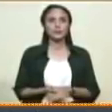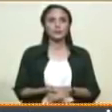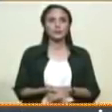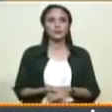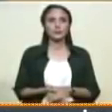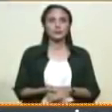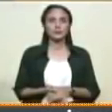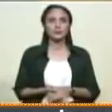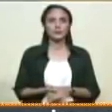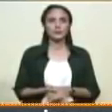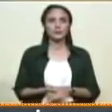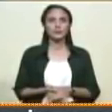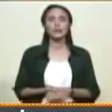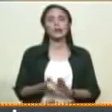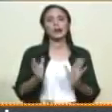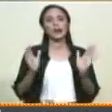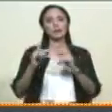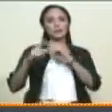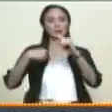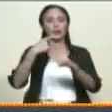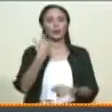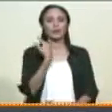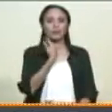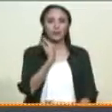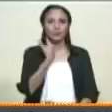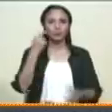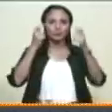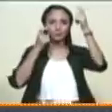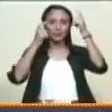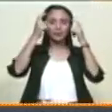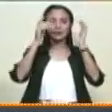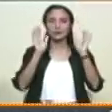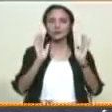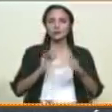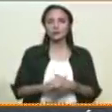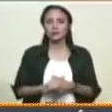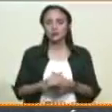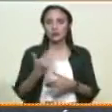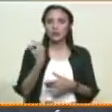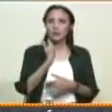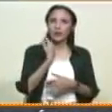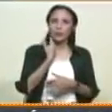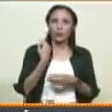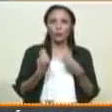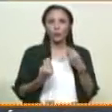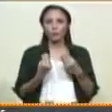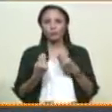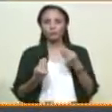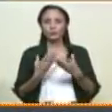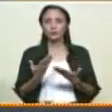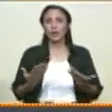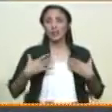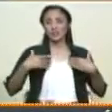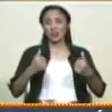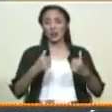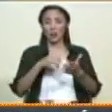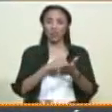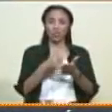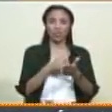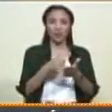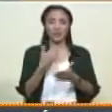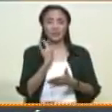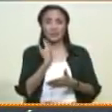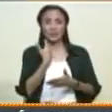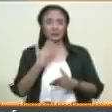Luego, bueno, la enfermedad del comandante. Su elección y la enfermedad del comandante. Y